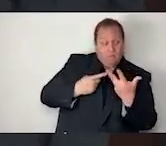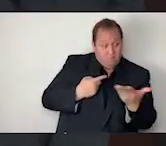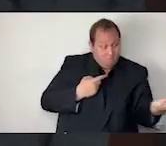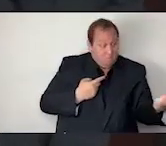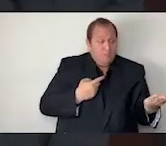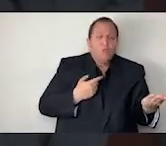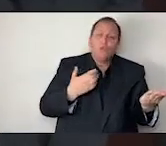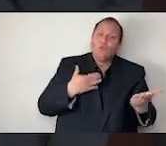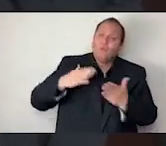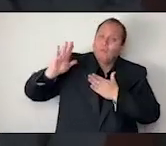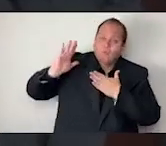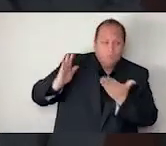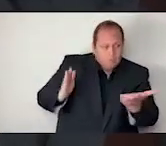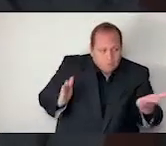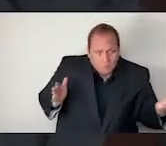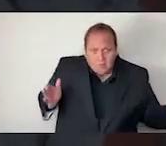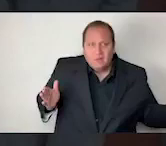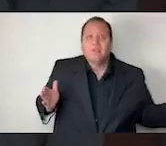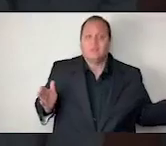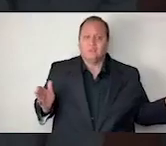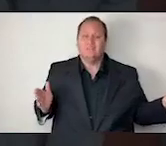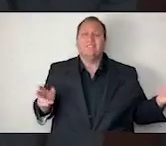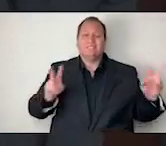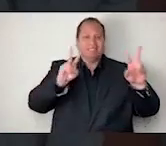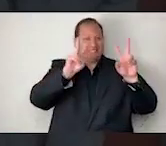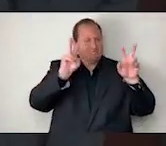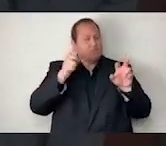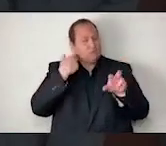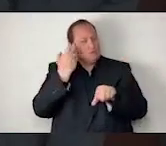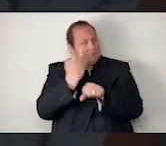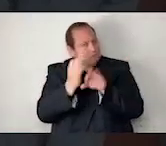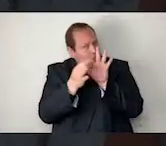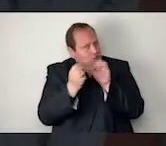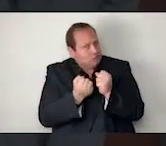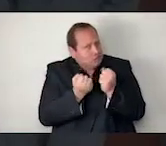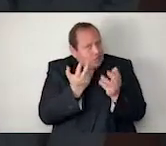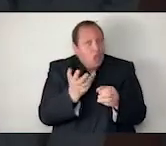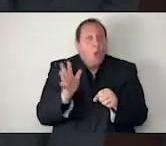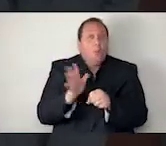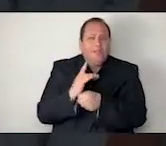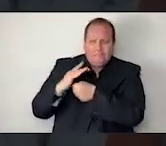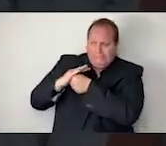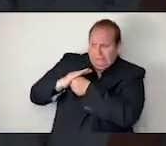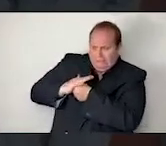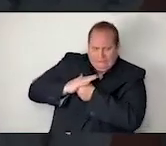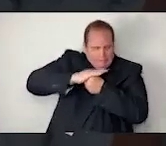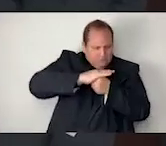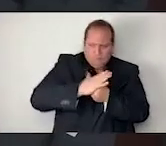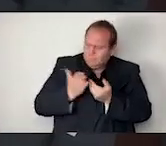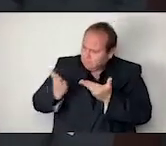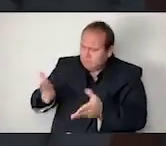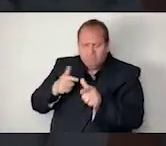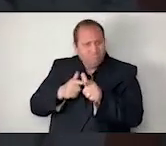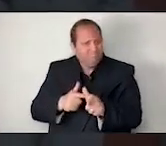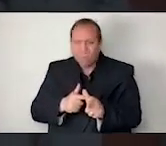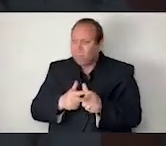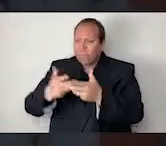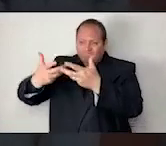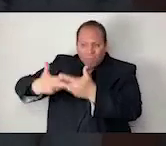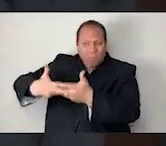y ese es el tema yo lo quería tocar porque tuvo mucha presión por dejarlos que siguieran manufacturando